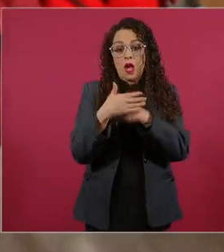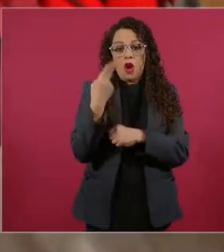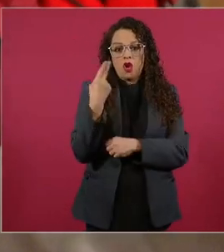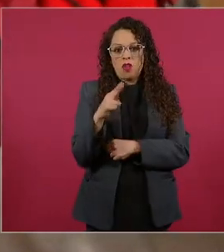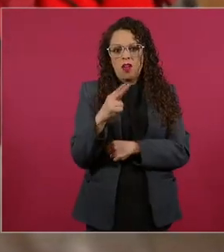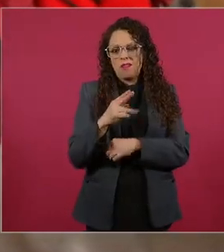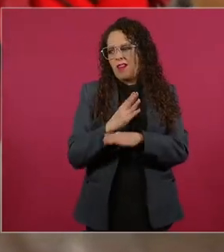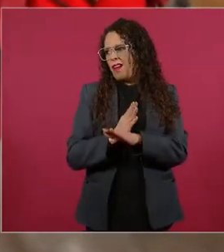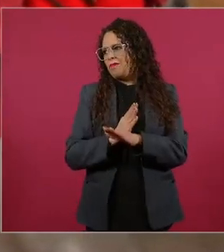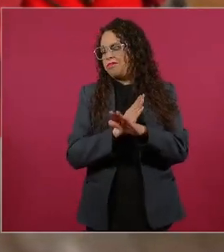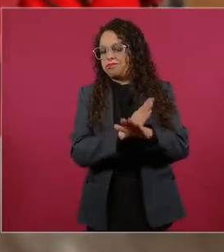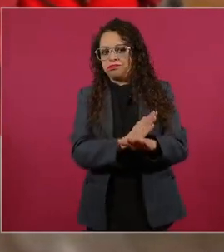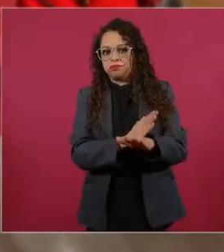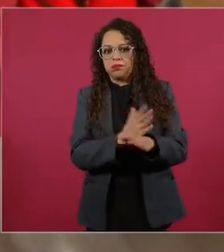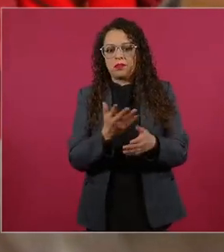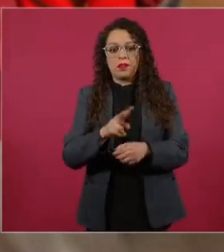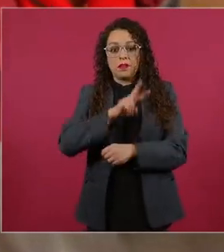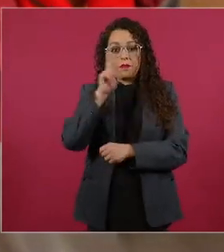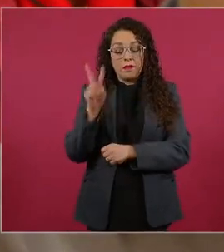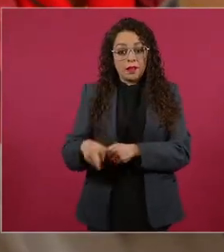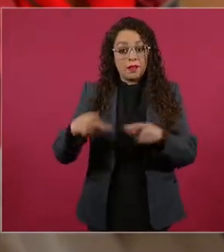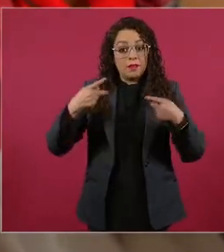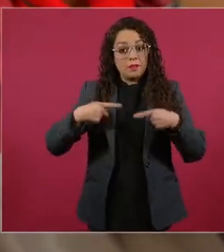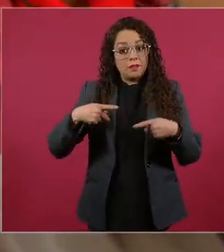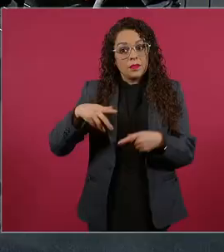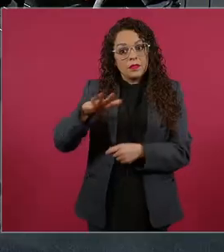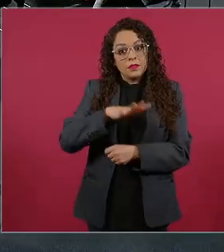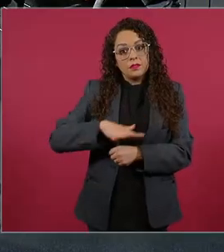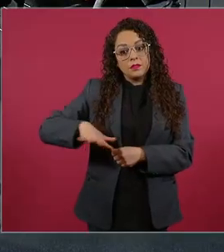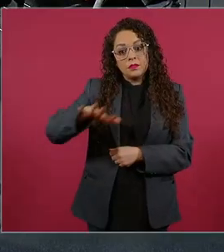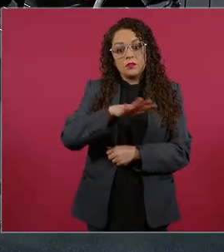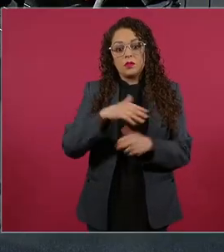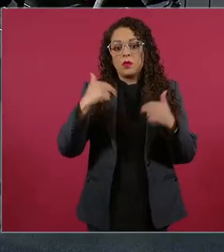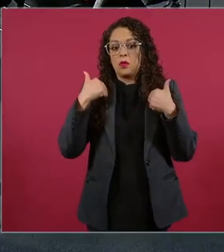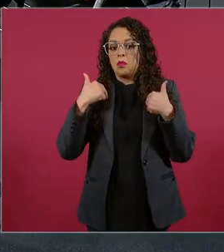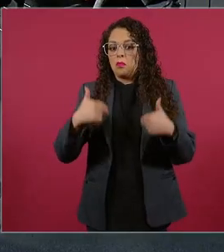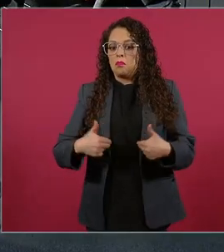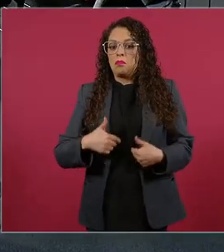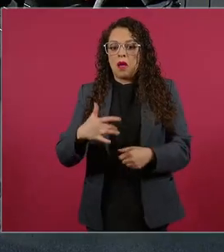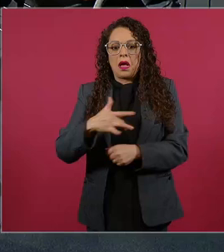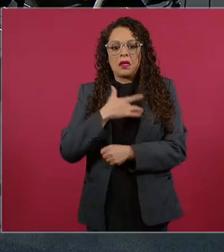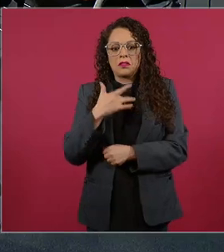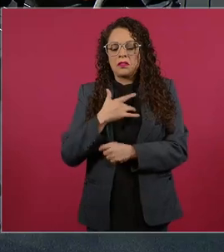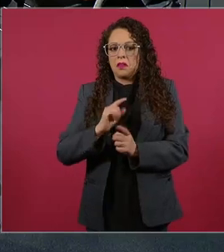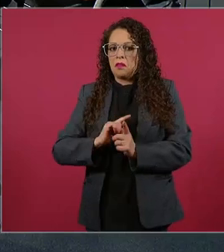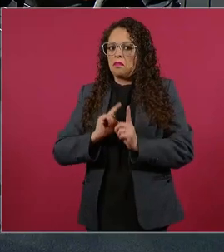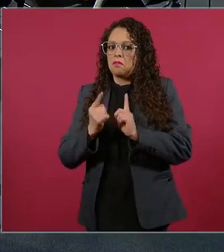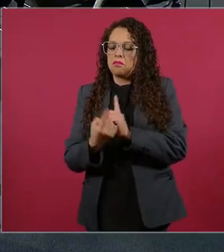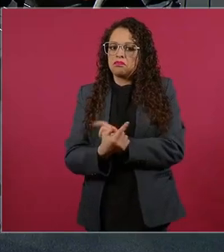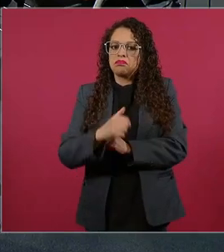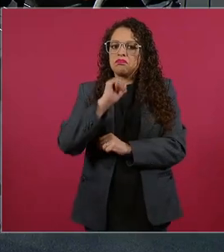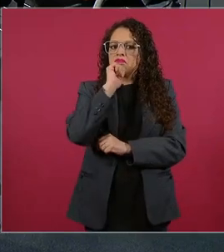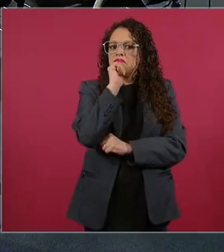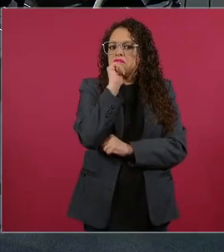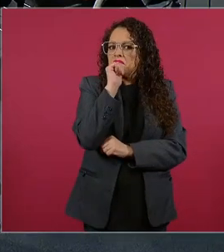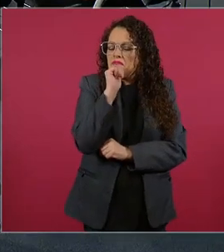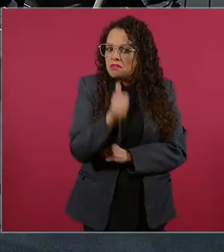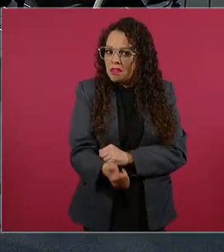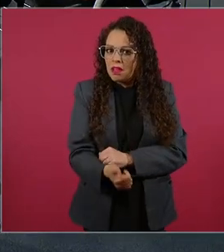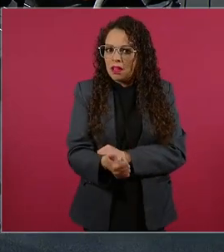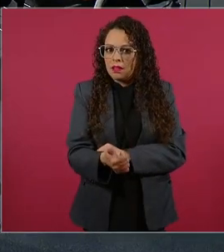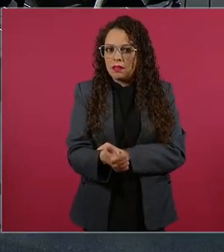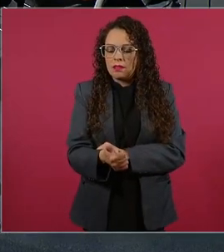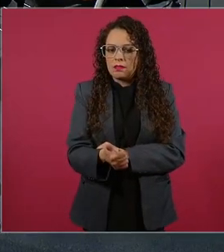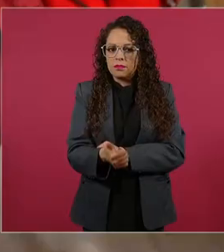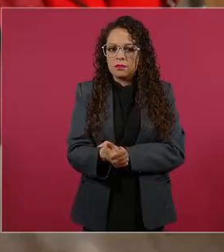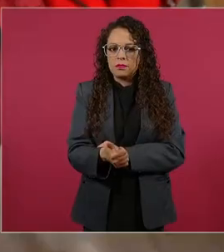humanos verdaderamente insensibles y despreciables, ni una pizca de empatía, y pidió que se comunicara a la gente